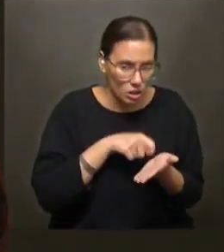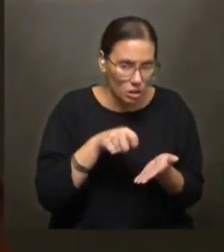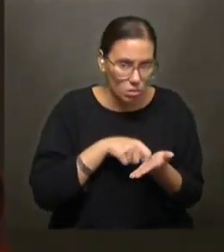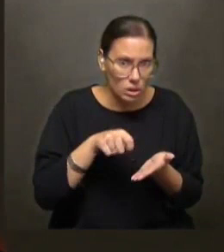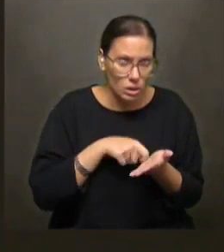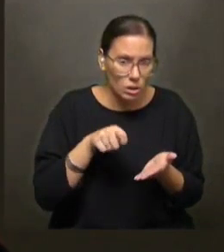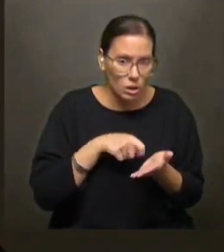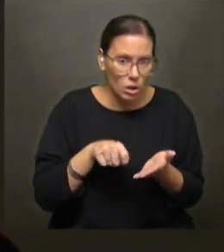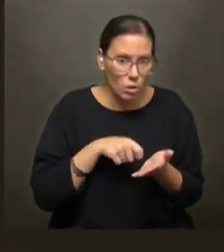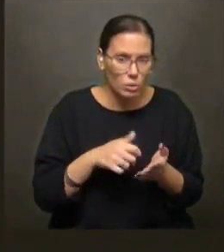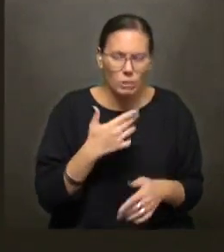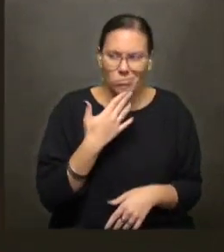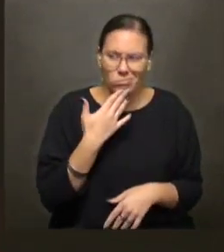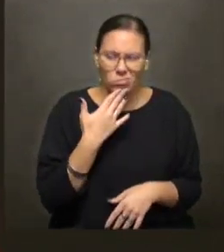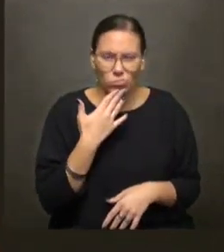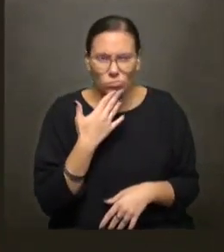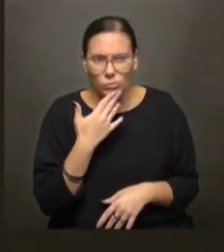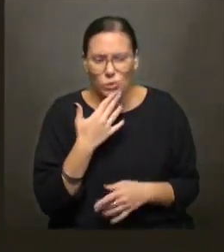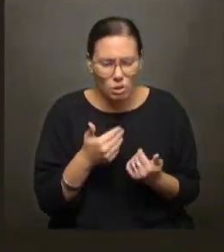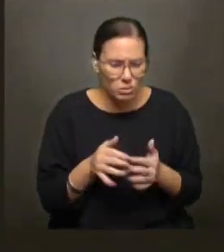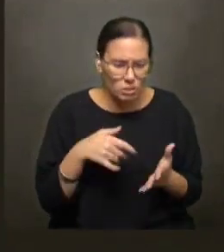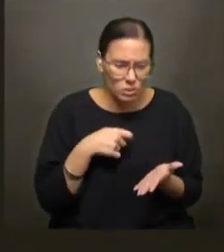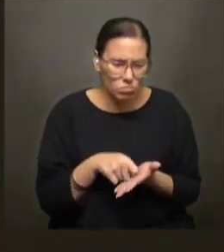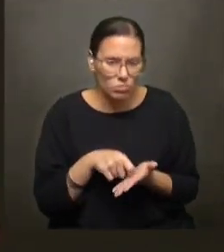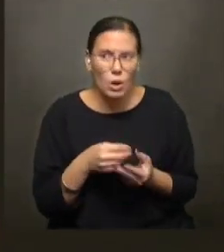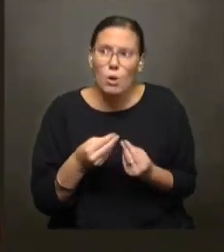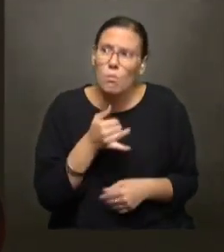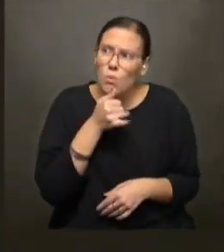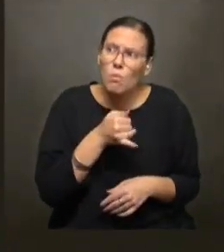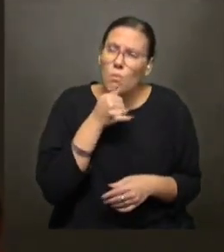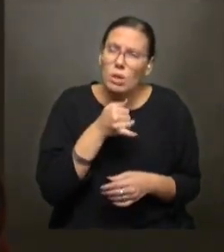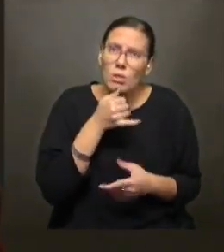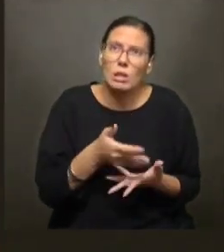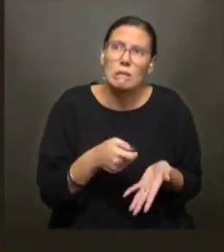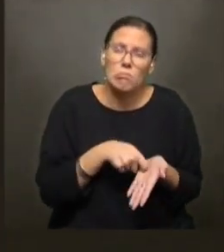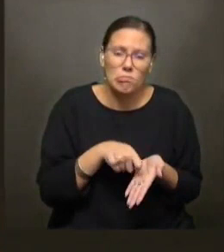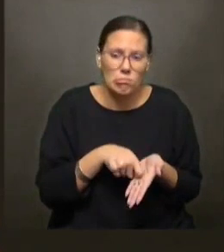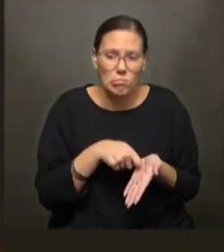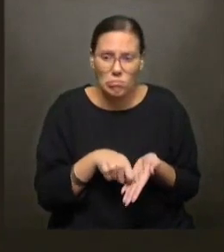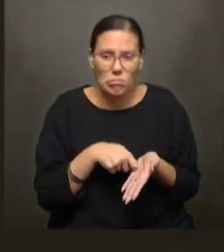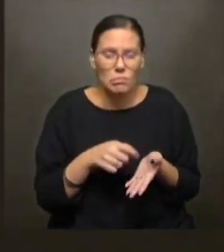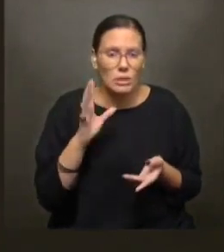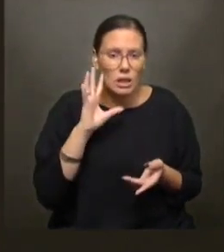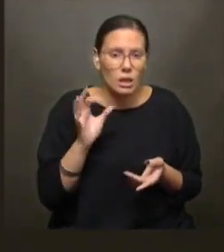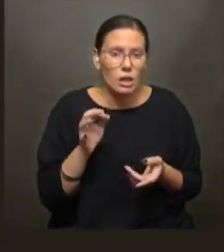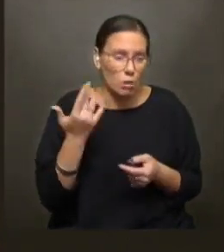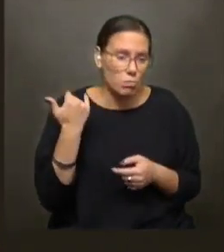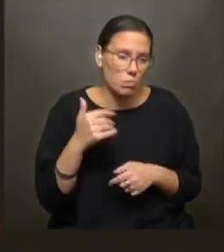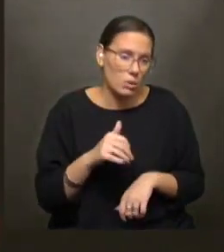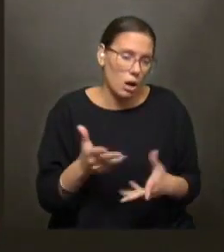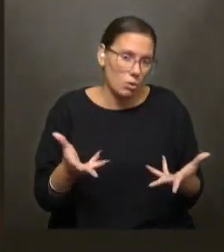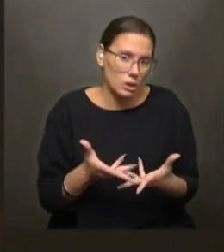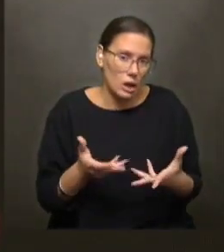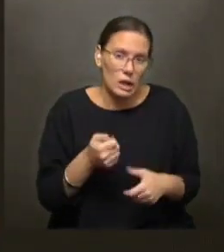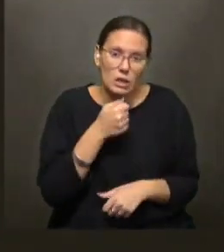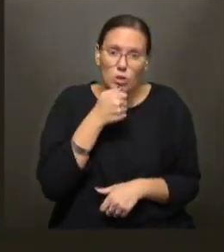una de las grandes dudas que tenía el principio era Cómo cómo contaba esta historia A mí me parece me parecían aquel momento y me parece ahora